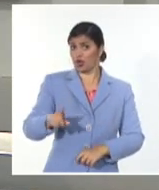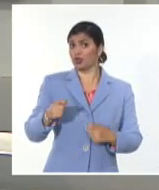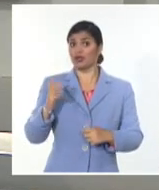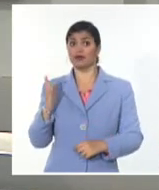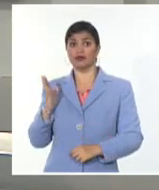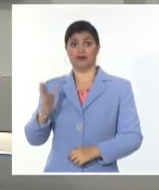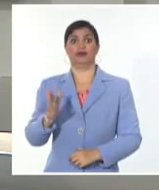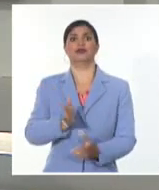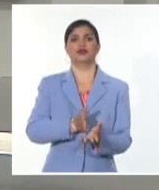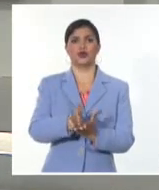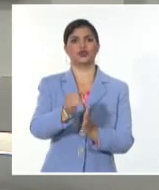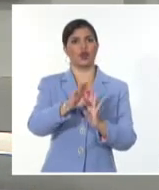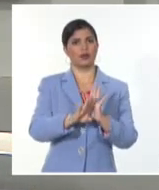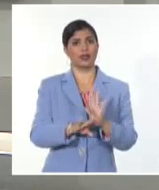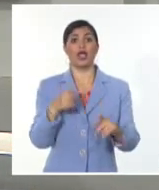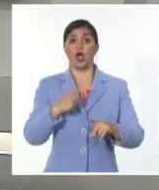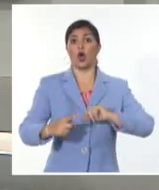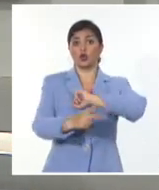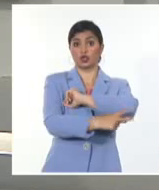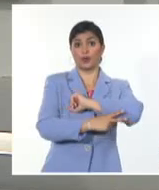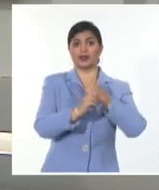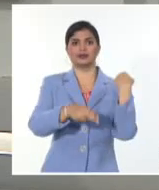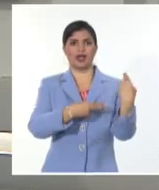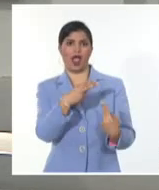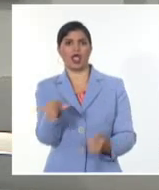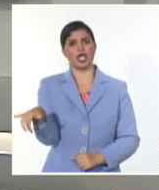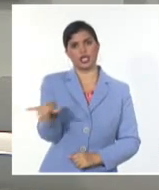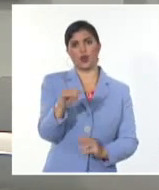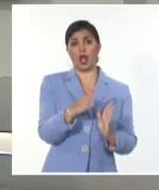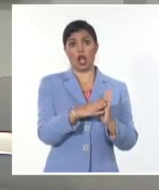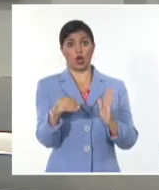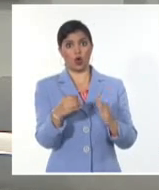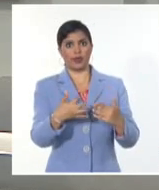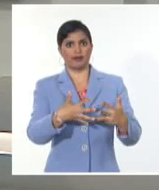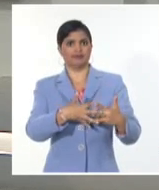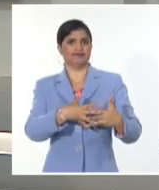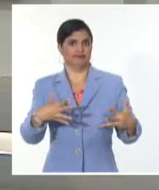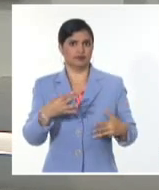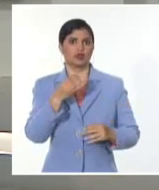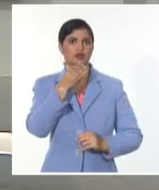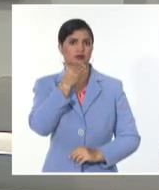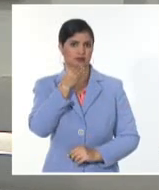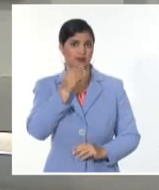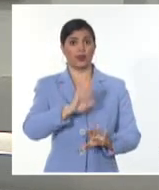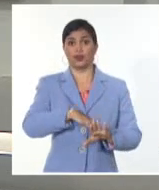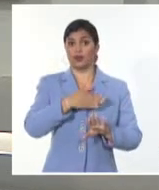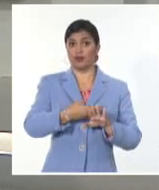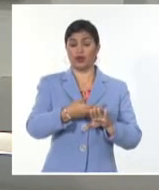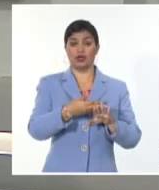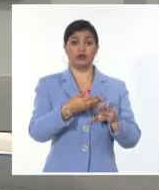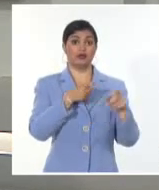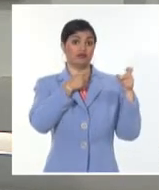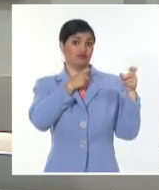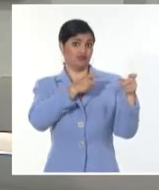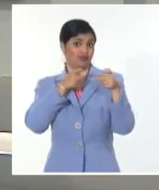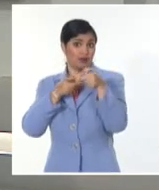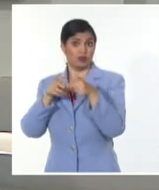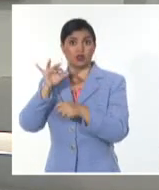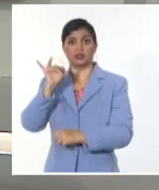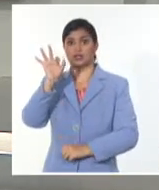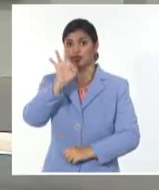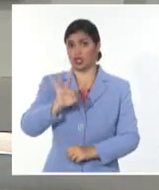esta presión para que se detenga la masacre contra los palestinos. Desde poco después del ataque de Hamas el 7 de octubre pasado,